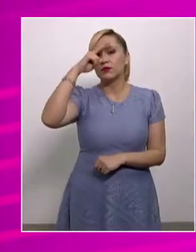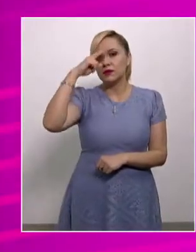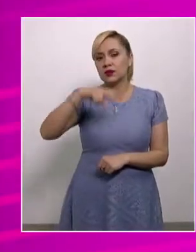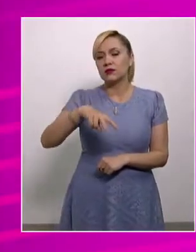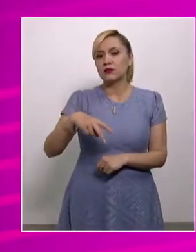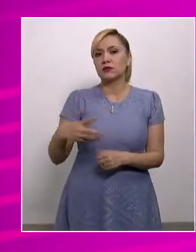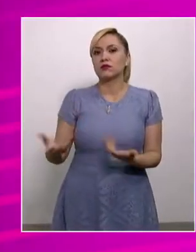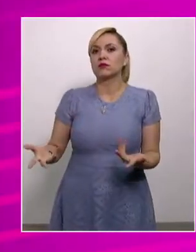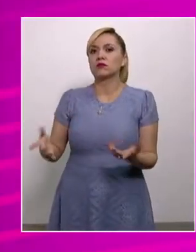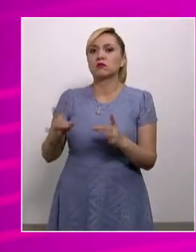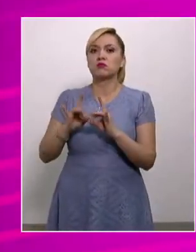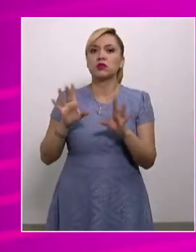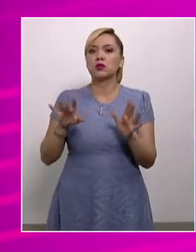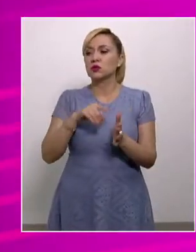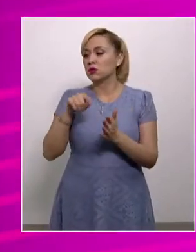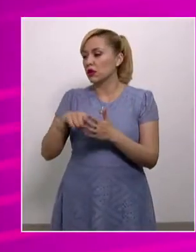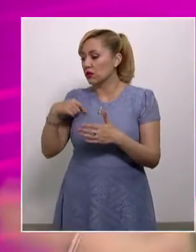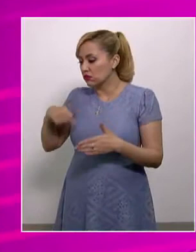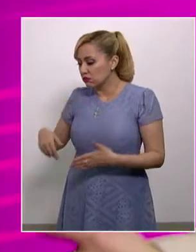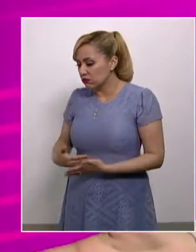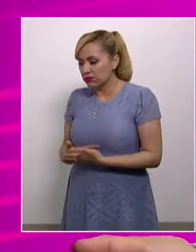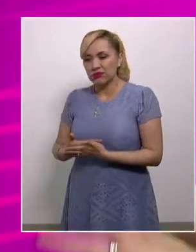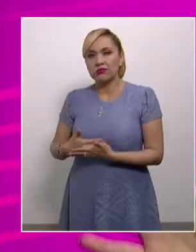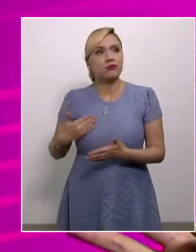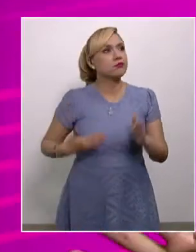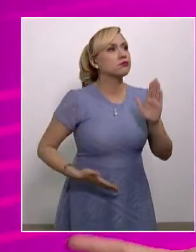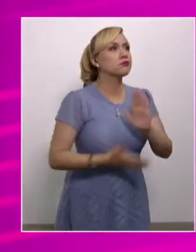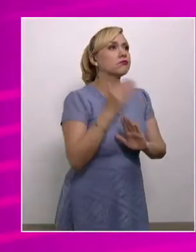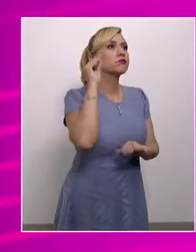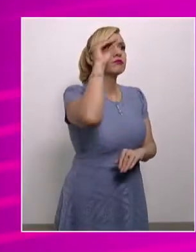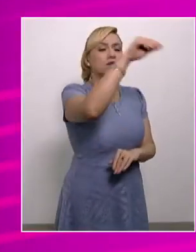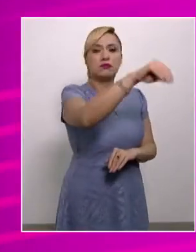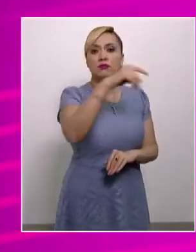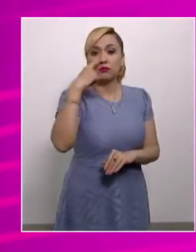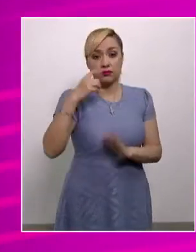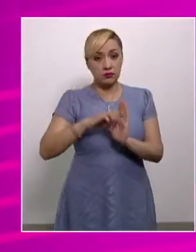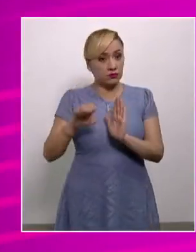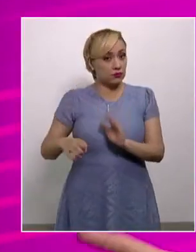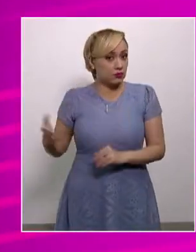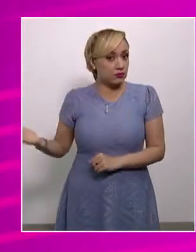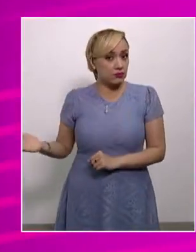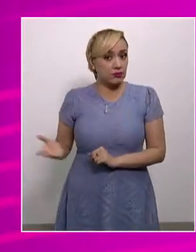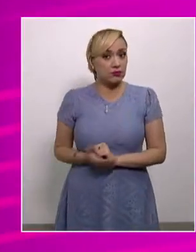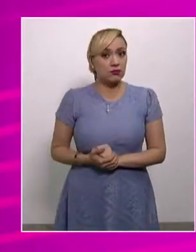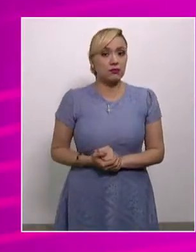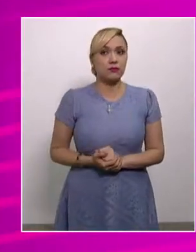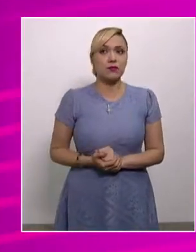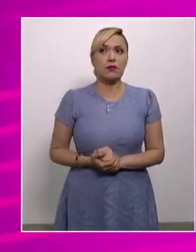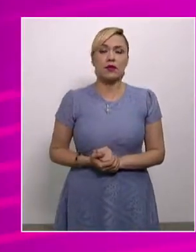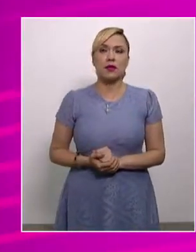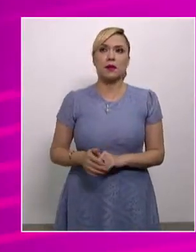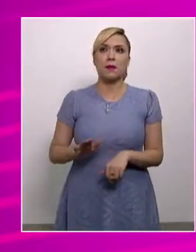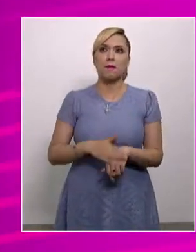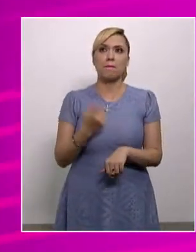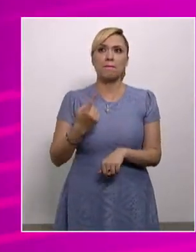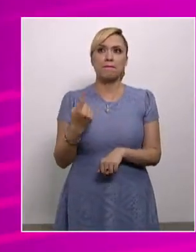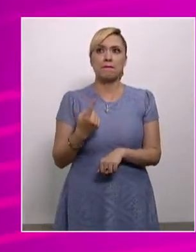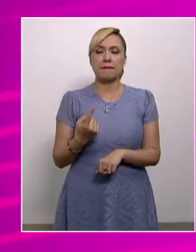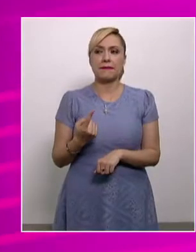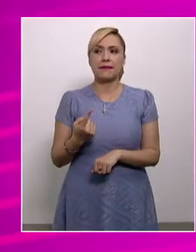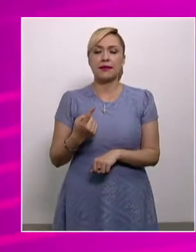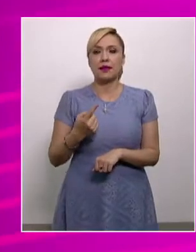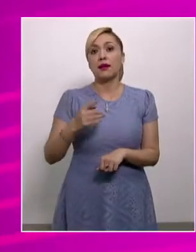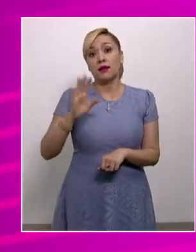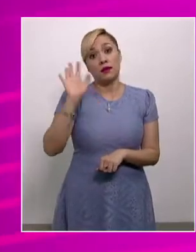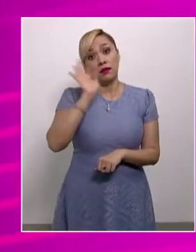que también migramos desde comunidades de origen. Y retomando el mismo ejemplo que dice Diego, porque es tan visible que también nos